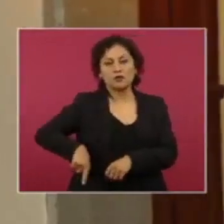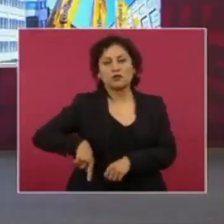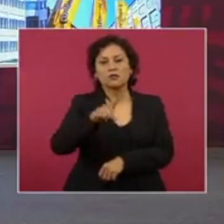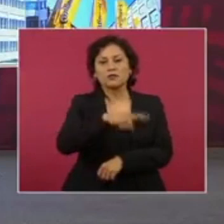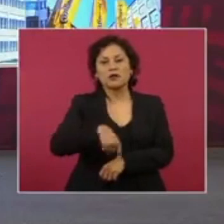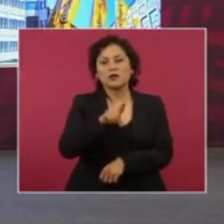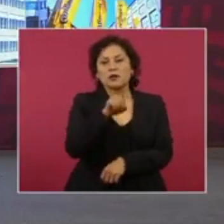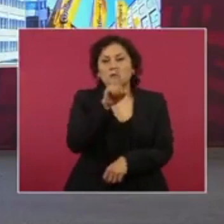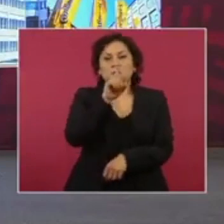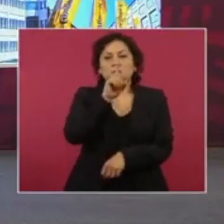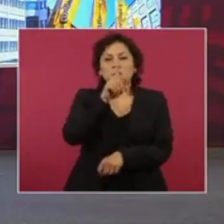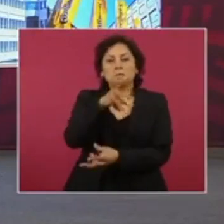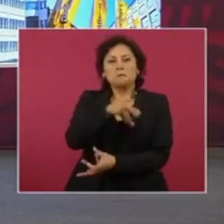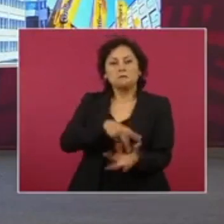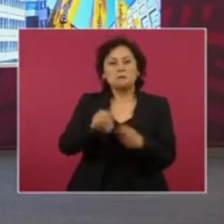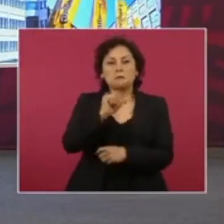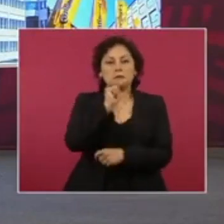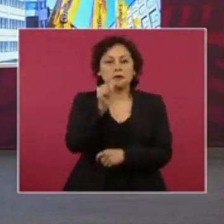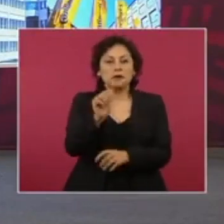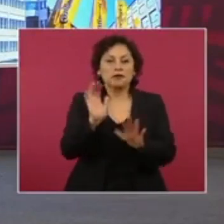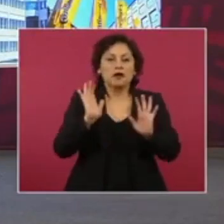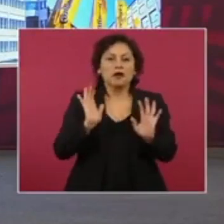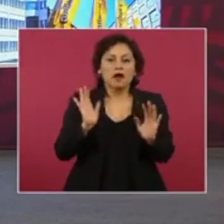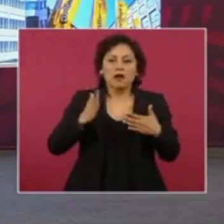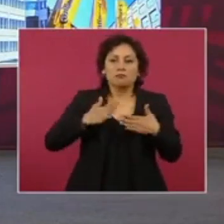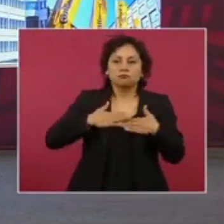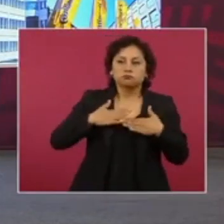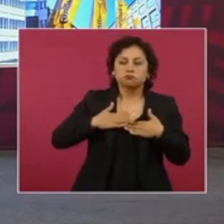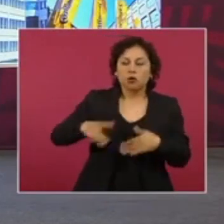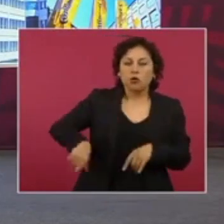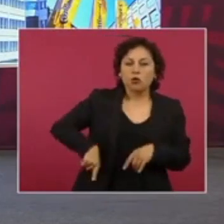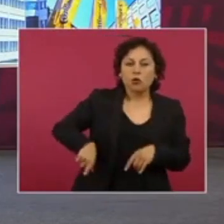como entidad pública para facilitar todo este procedimiento.